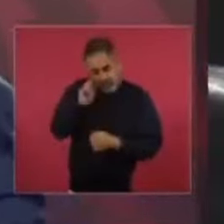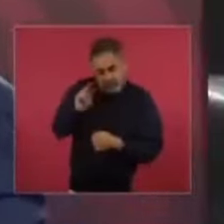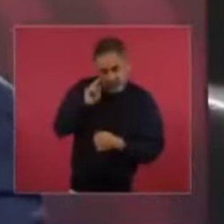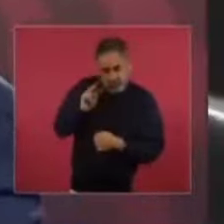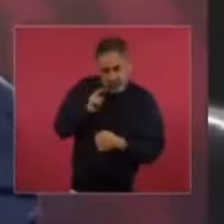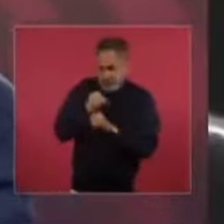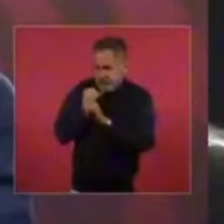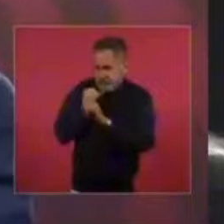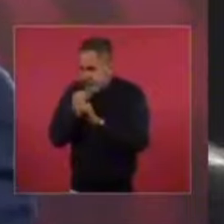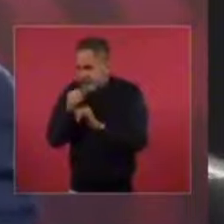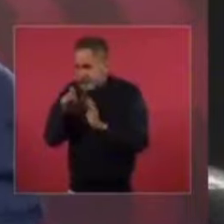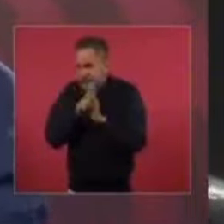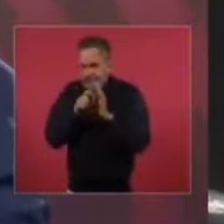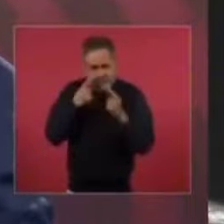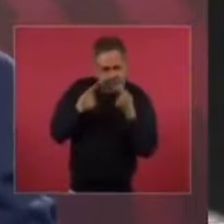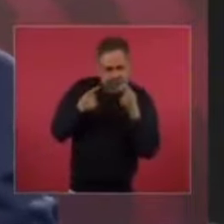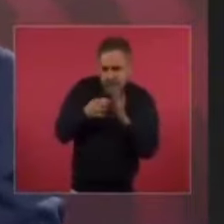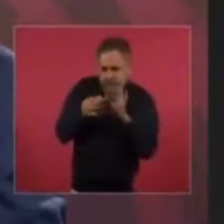gente.